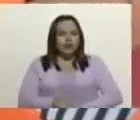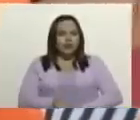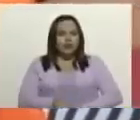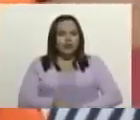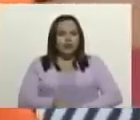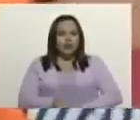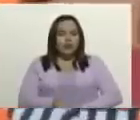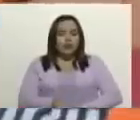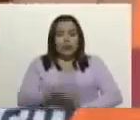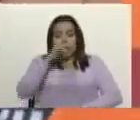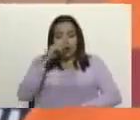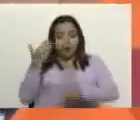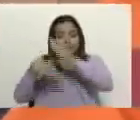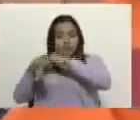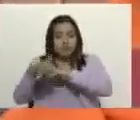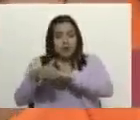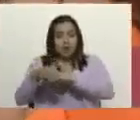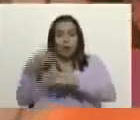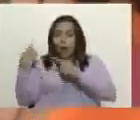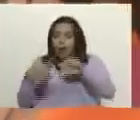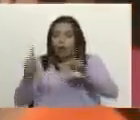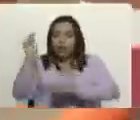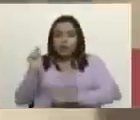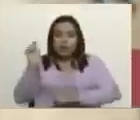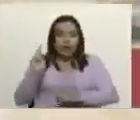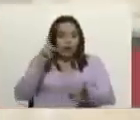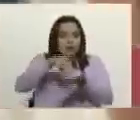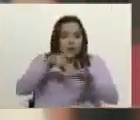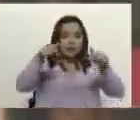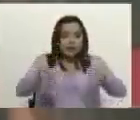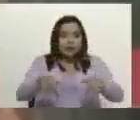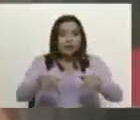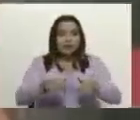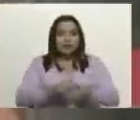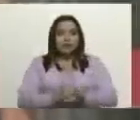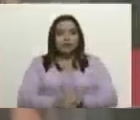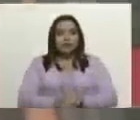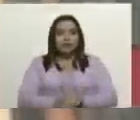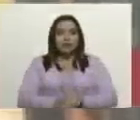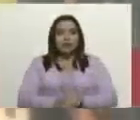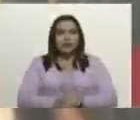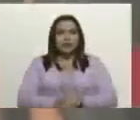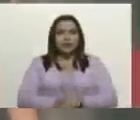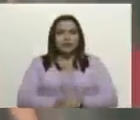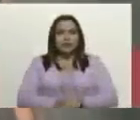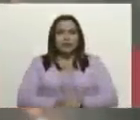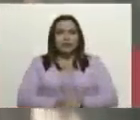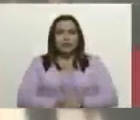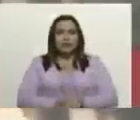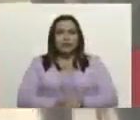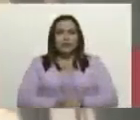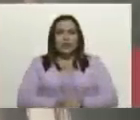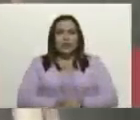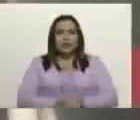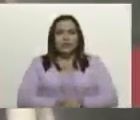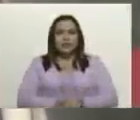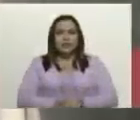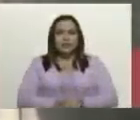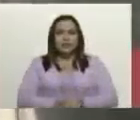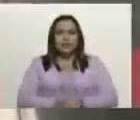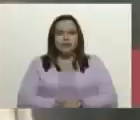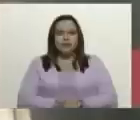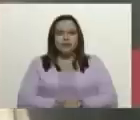periodo pasado estuvieron aquí y montaron todo un ensayo de una especie de gobierno de